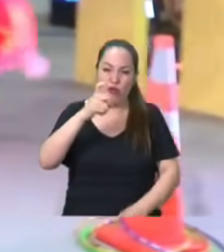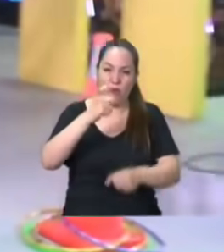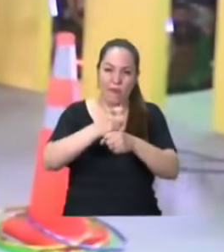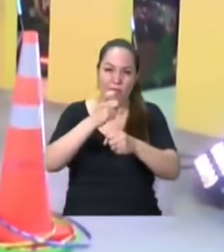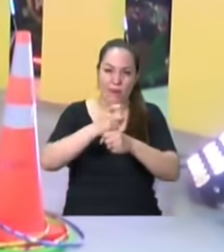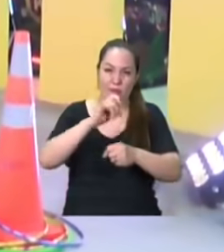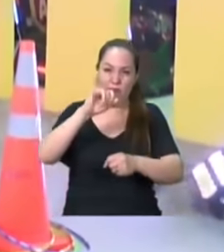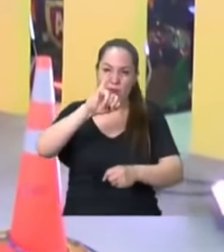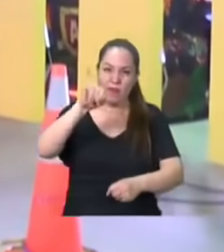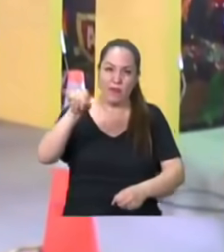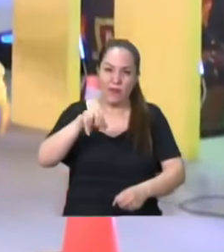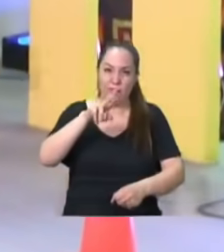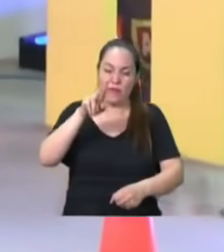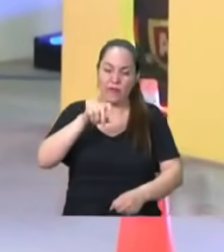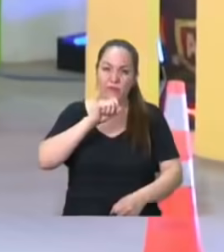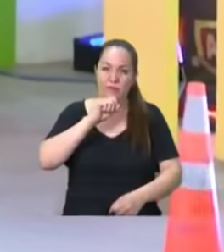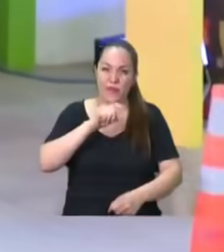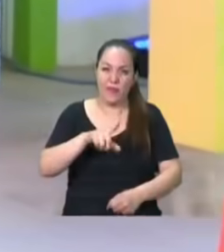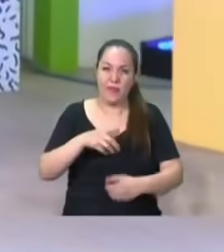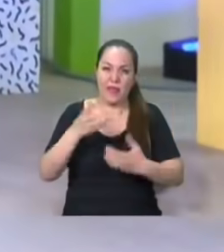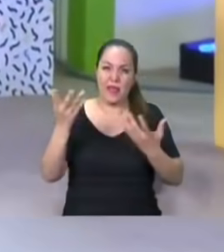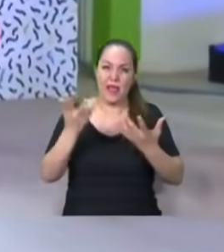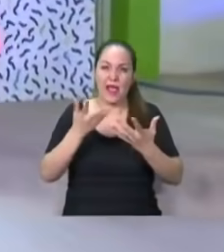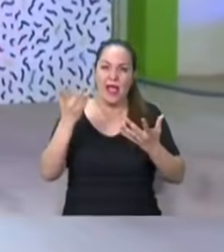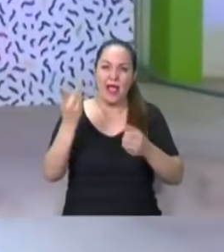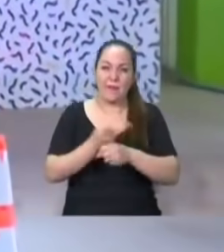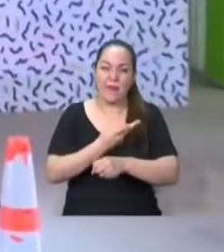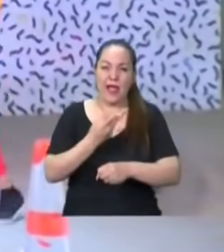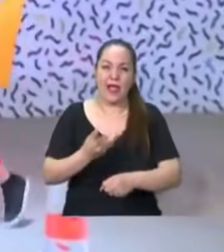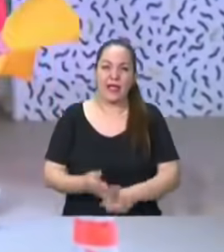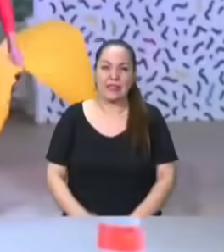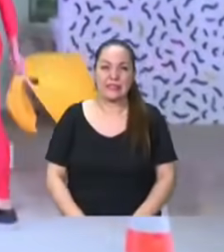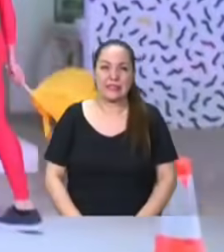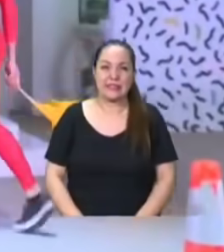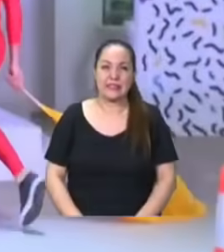Junior, señoras y señores. ¡Caray, qué final!